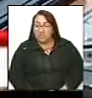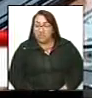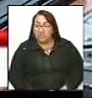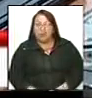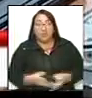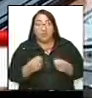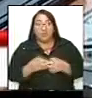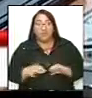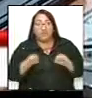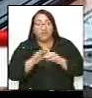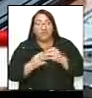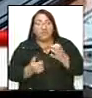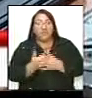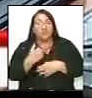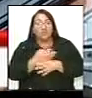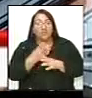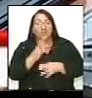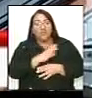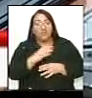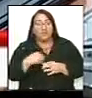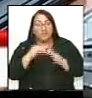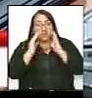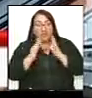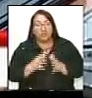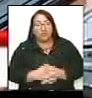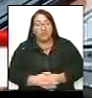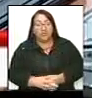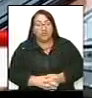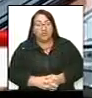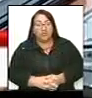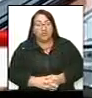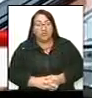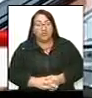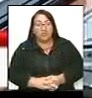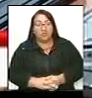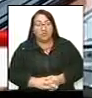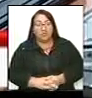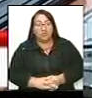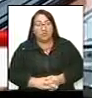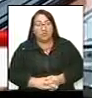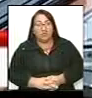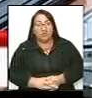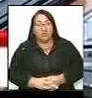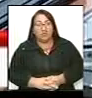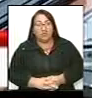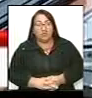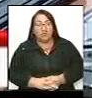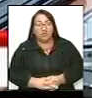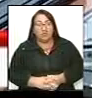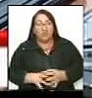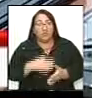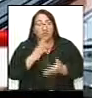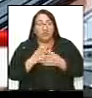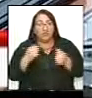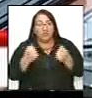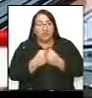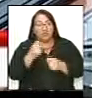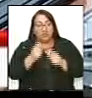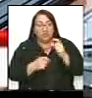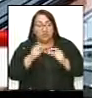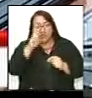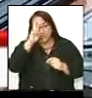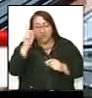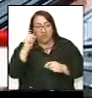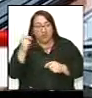forma de gobernanza para atender un tipo de problema y necesidad que afecta a todos los peruanos y no se